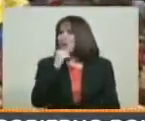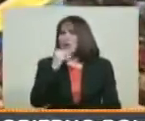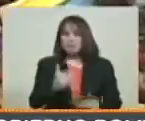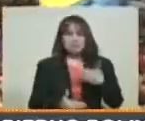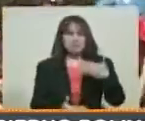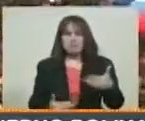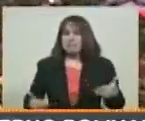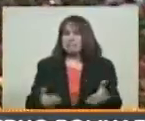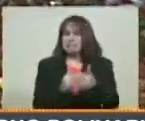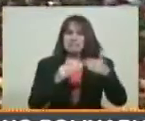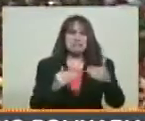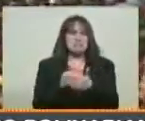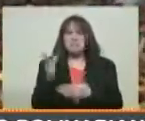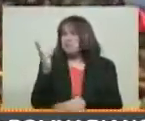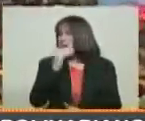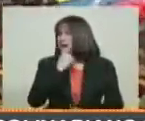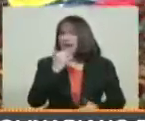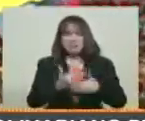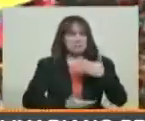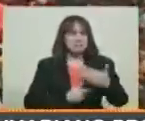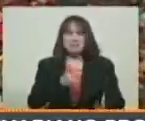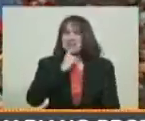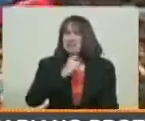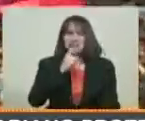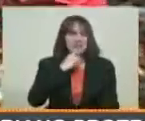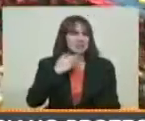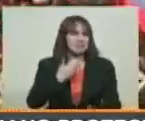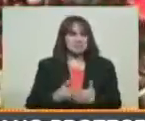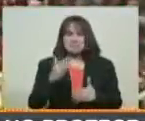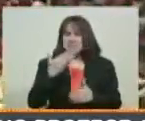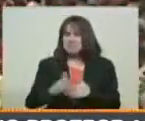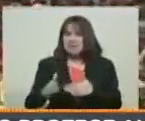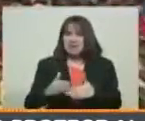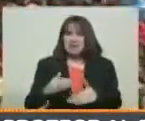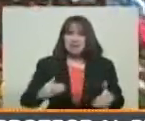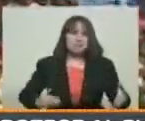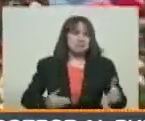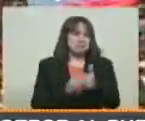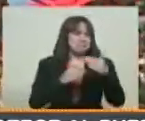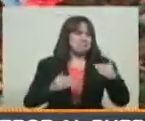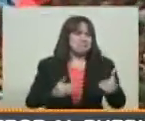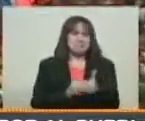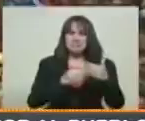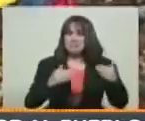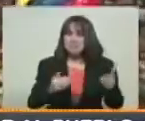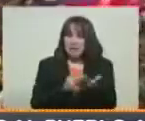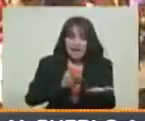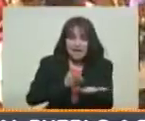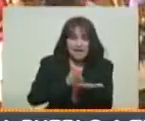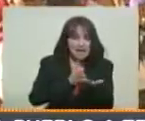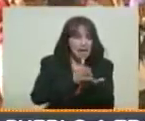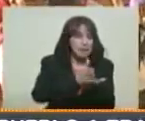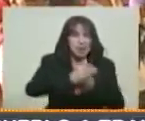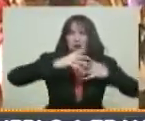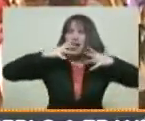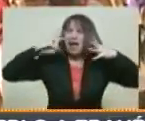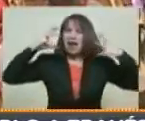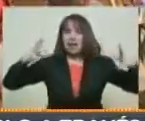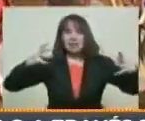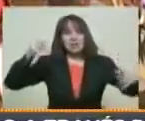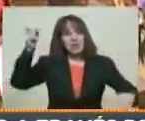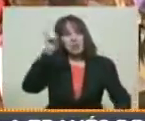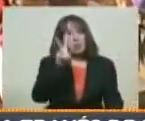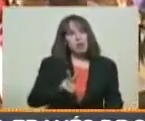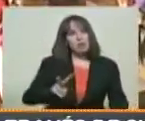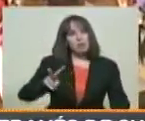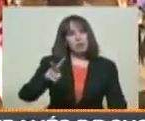vida. No hay dificultad que pueda interponerse en el camino de grandeza del pueblo